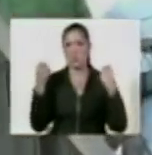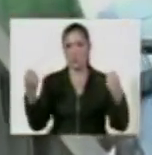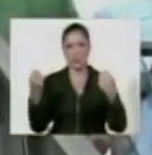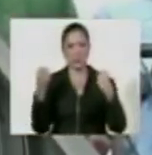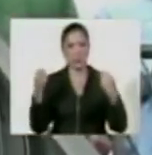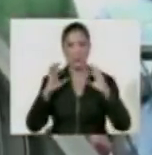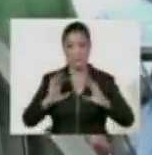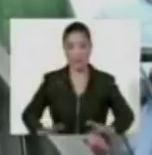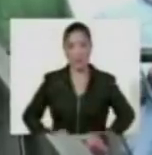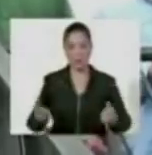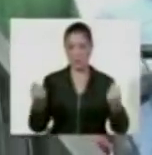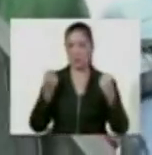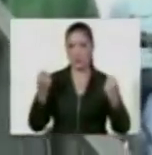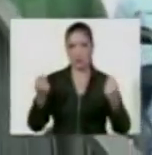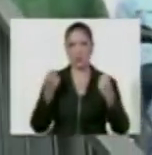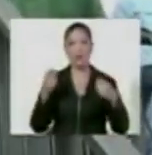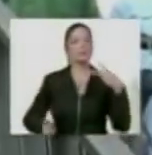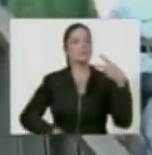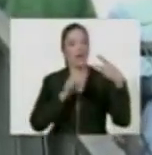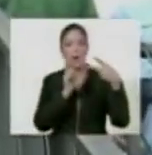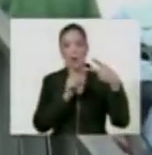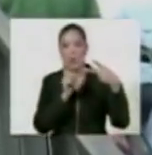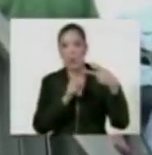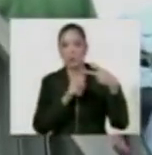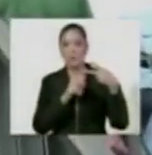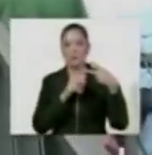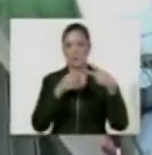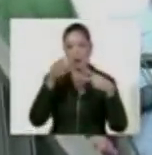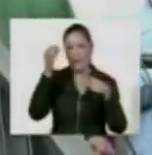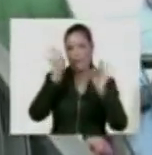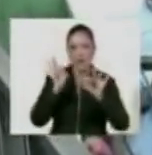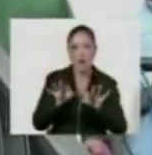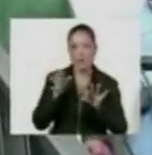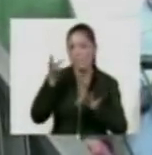En segundo lugar, por su preparación técnica.